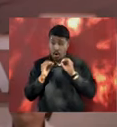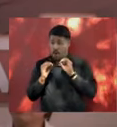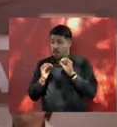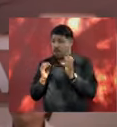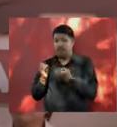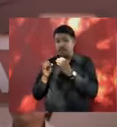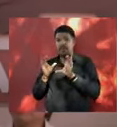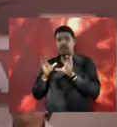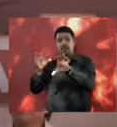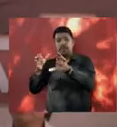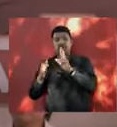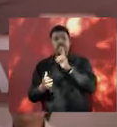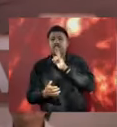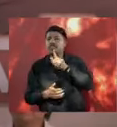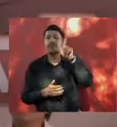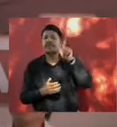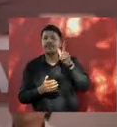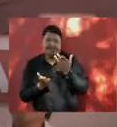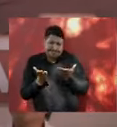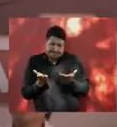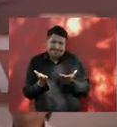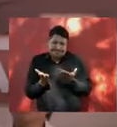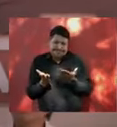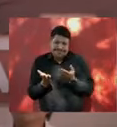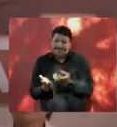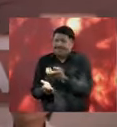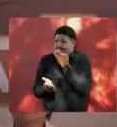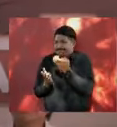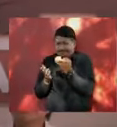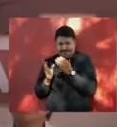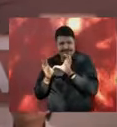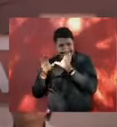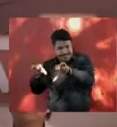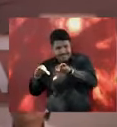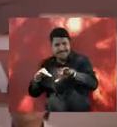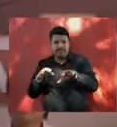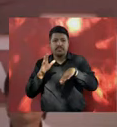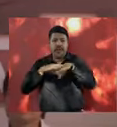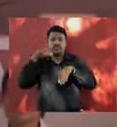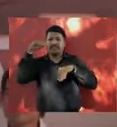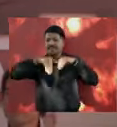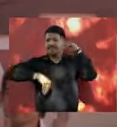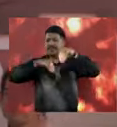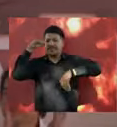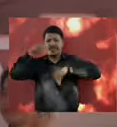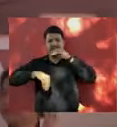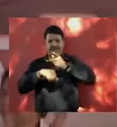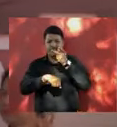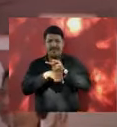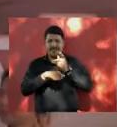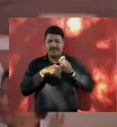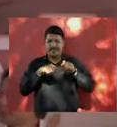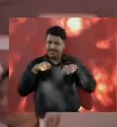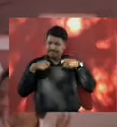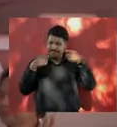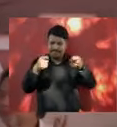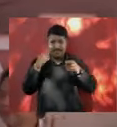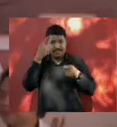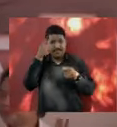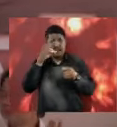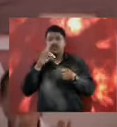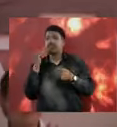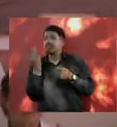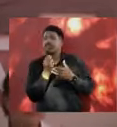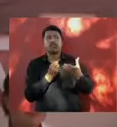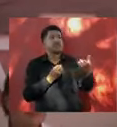En la escuela. Pues vamos a hacer más preparatorias para Tlajomulco, para que no tengan que salir de aquí los